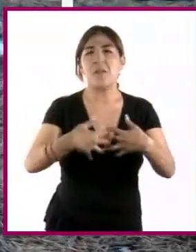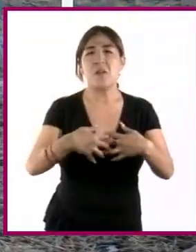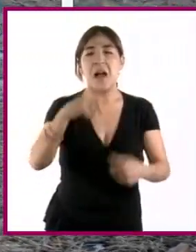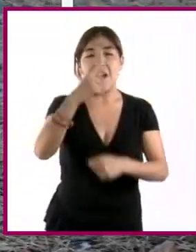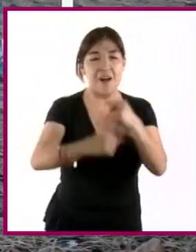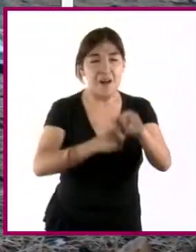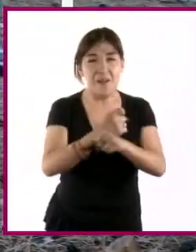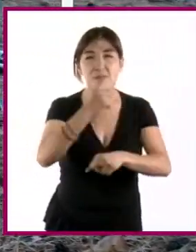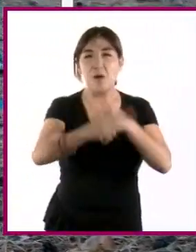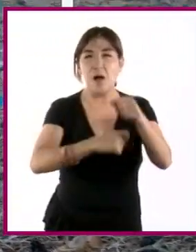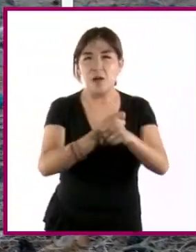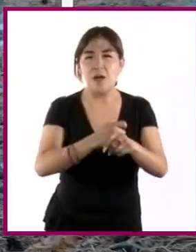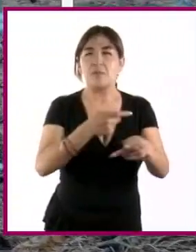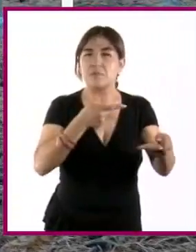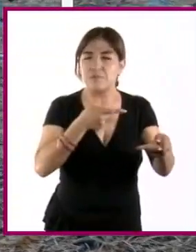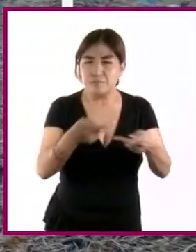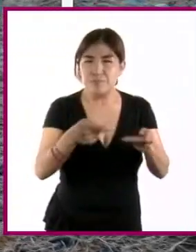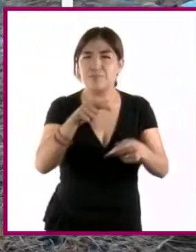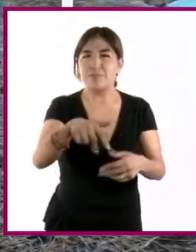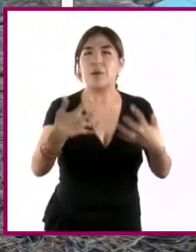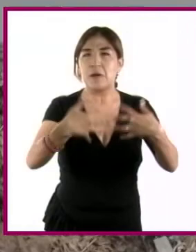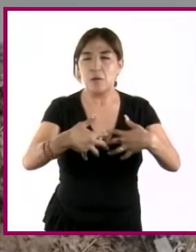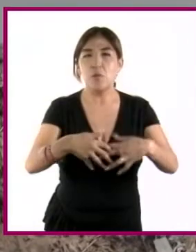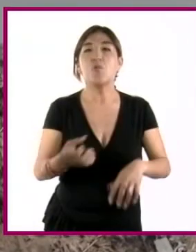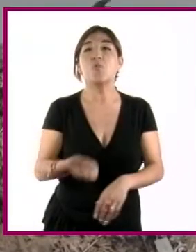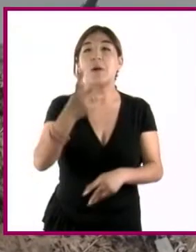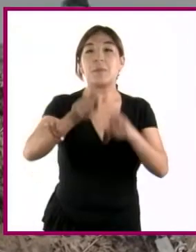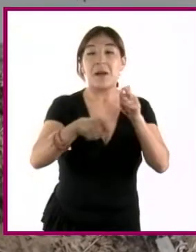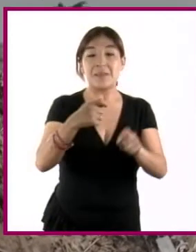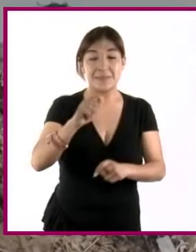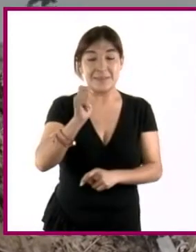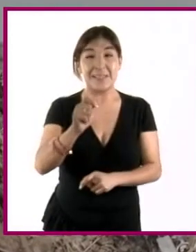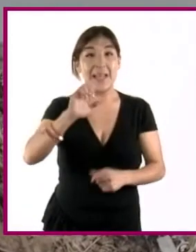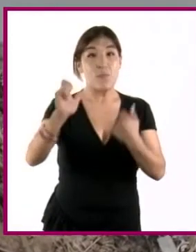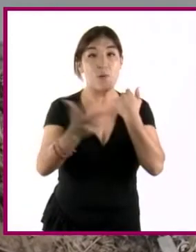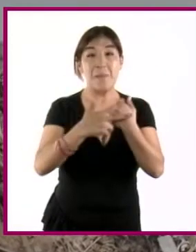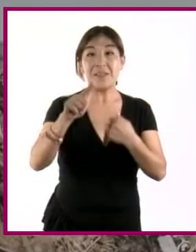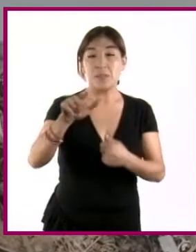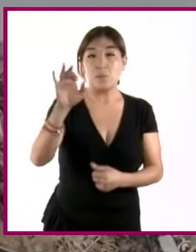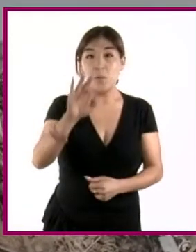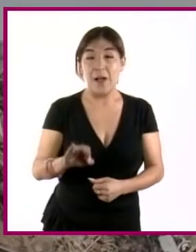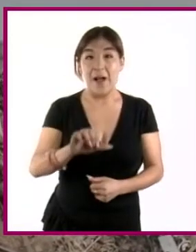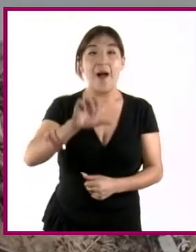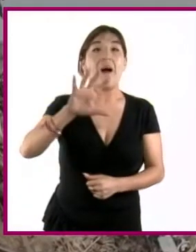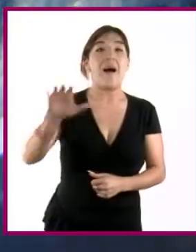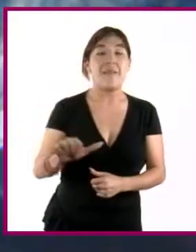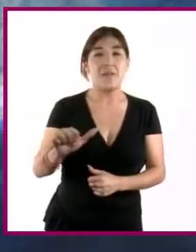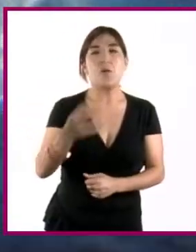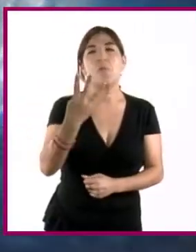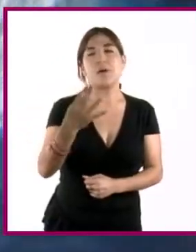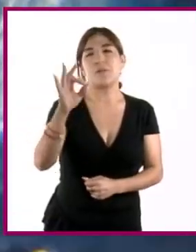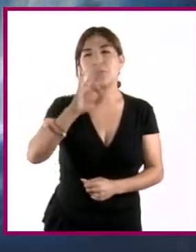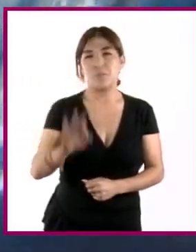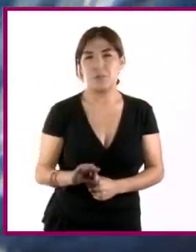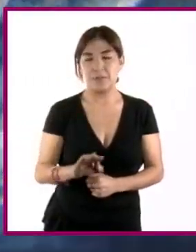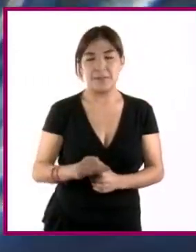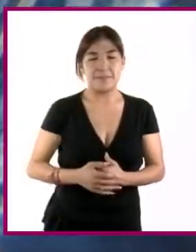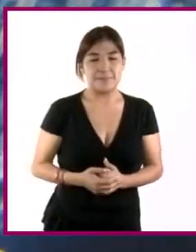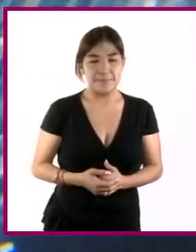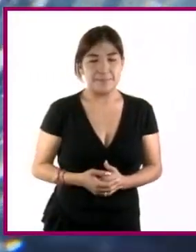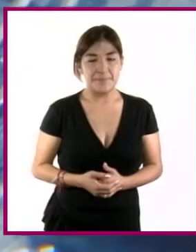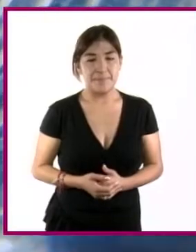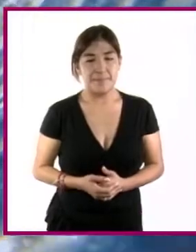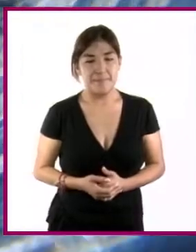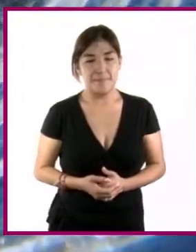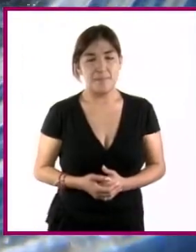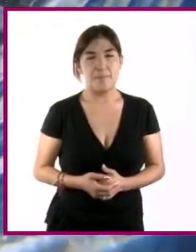plástico ubica a Europa con el 17% y África con solo el 4%. Ahora bien, la producción